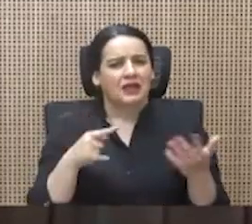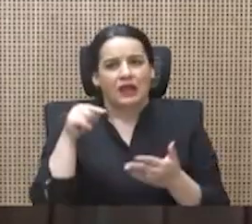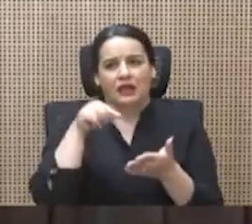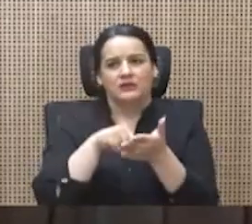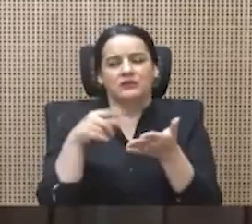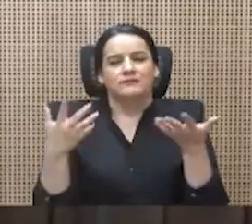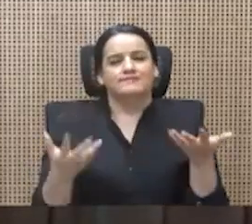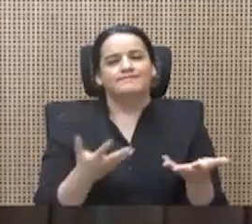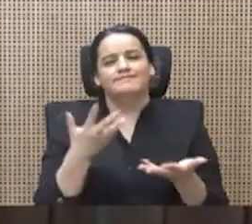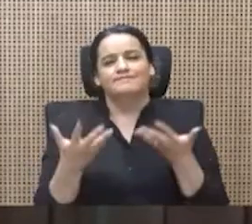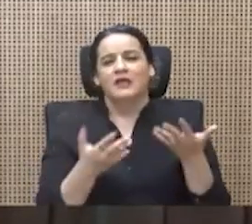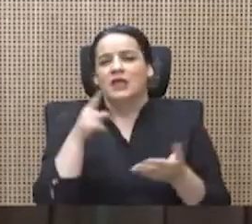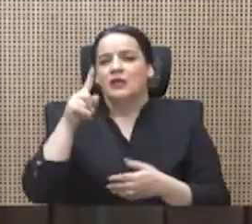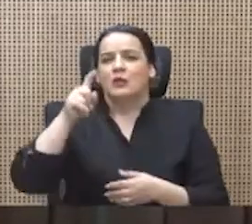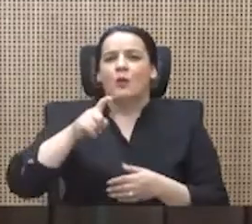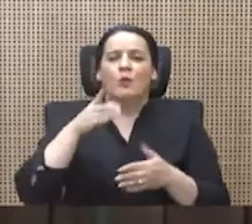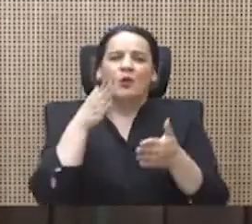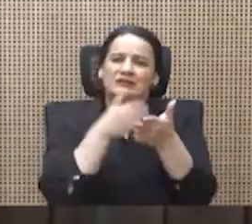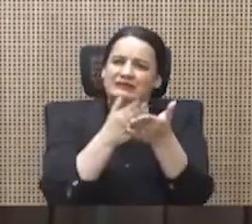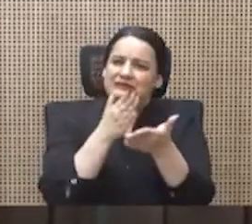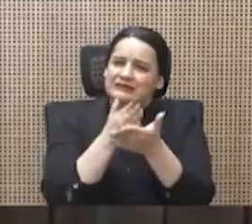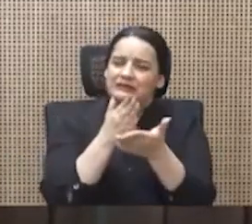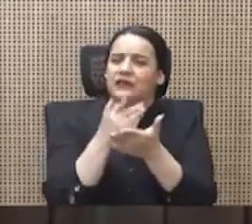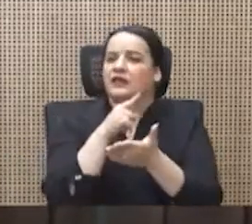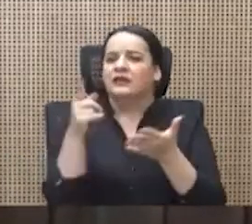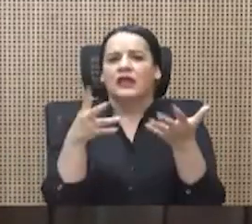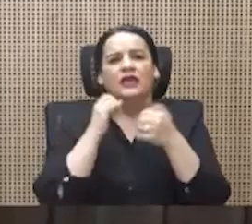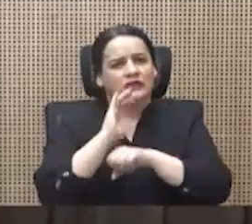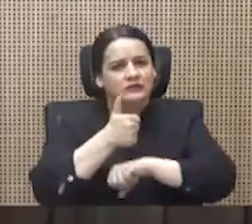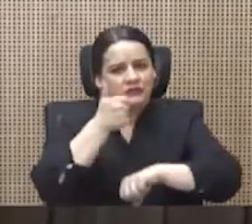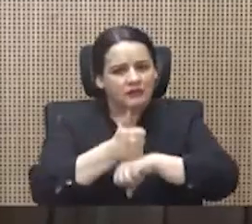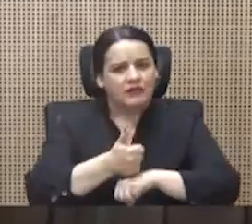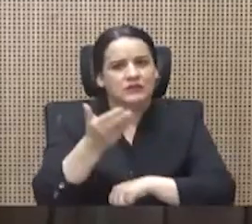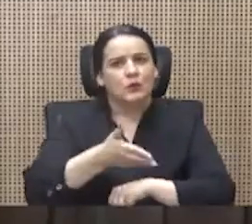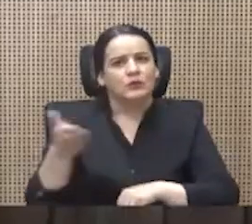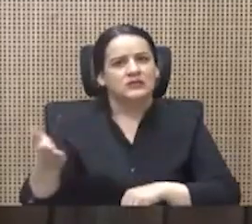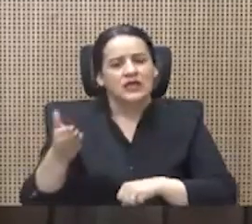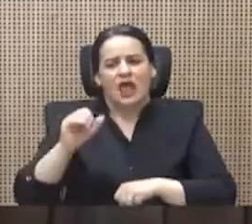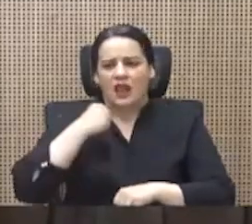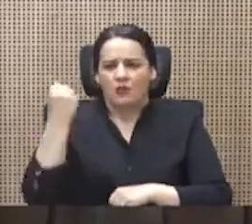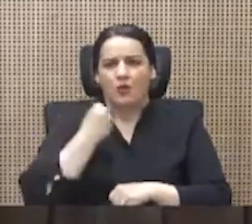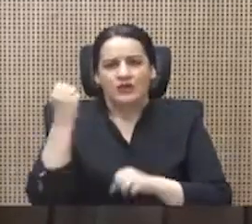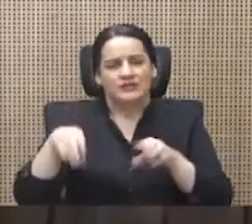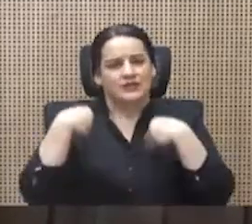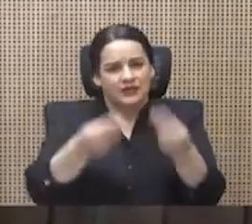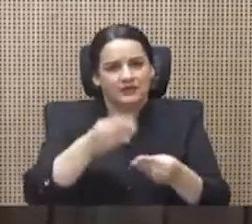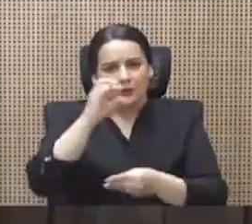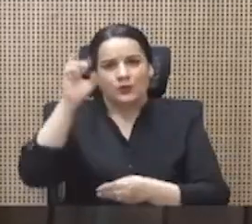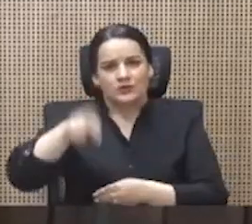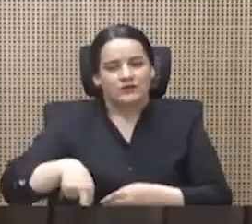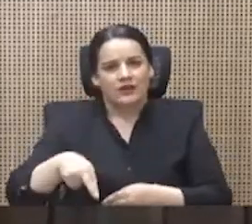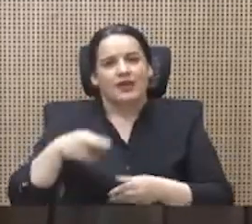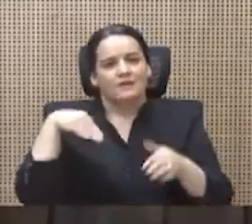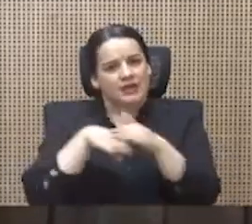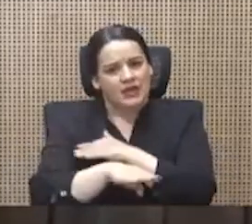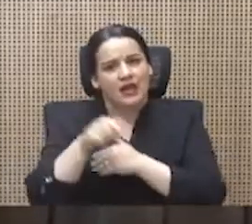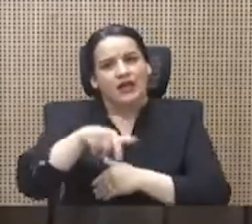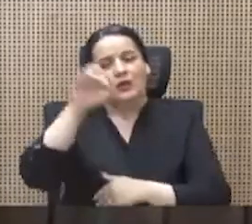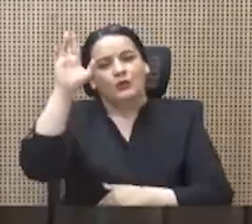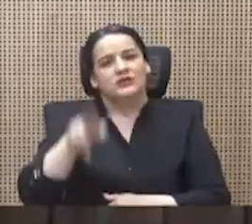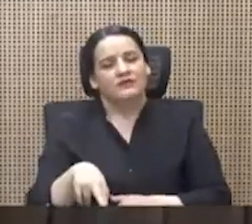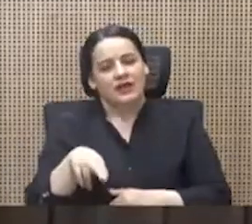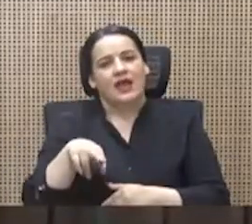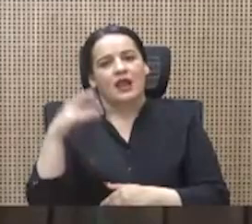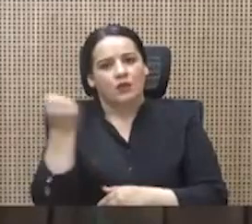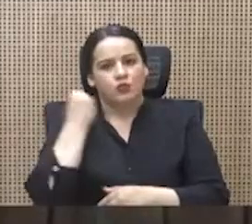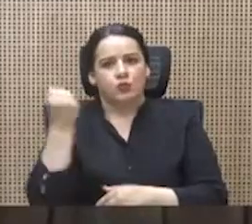vamos a ver esa necedad de querer imponer las cosas de querer ponerlas a la fuerza y dárselas a Costa Rica a la fuerza y nosotros más bien